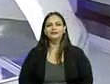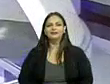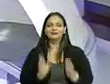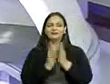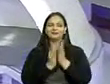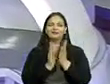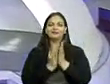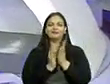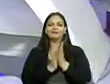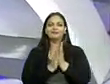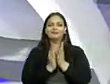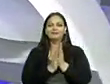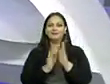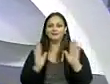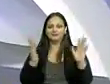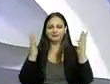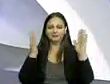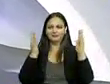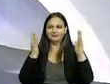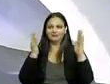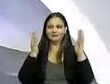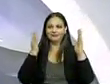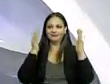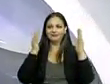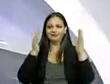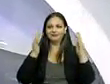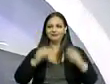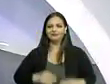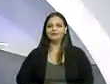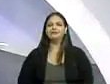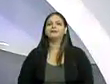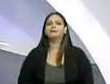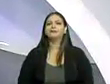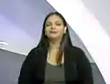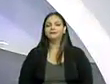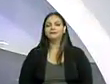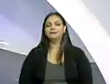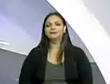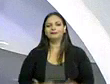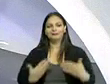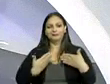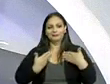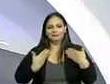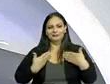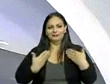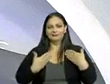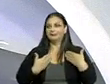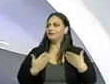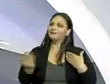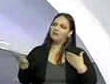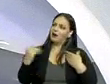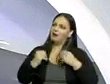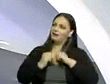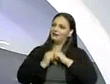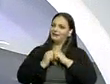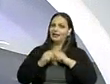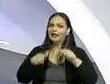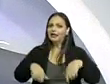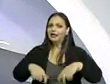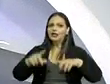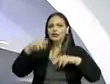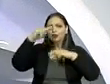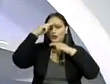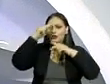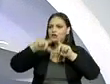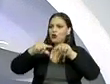¡Bravo! ¡Bravísimo el avistamiento de ballenas! ¡Estoy muy feliz! Oiga, ¿será que nos podremos ir en grupo, todos los de la noticia, a ver el